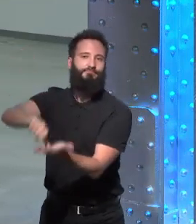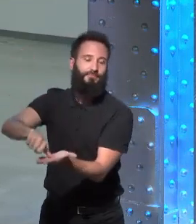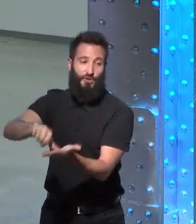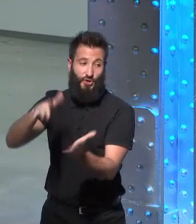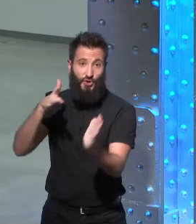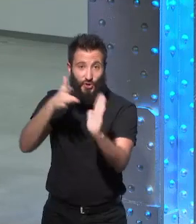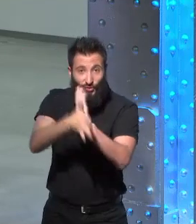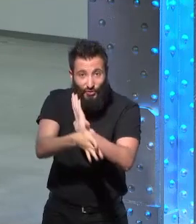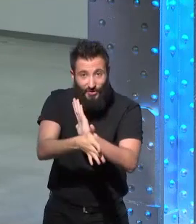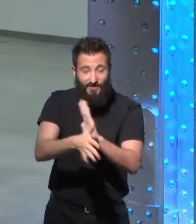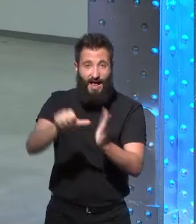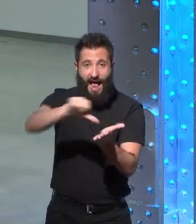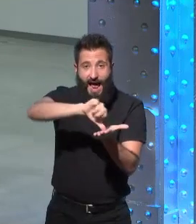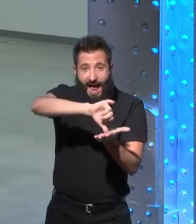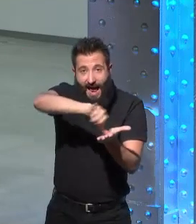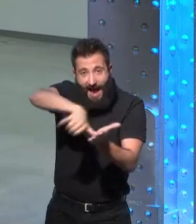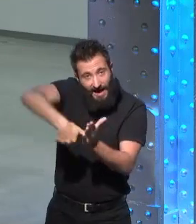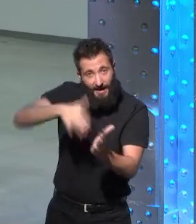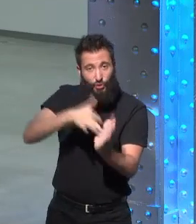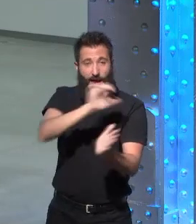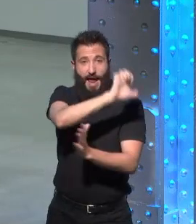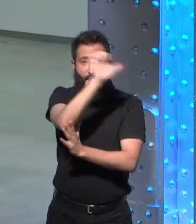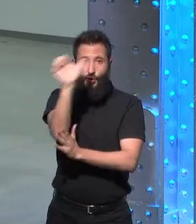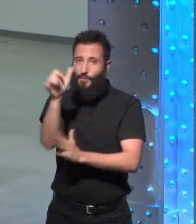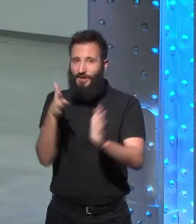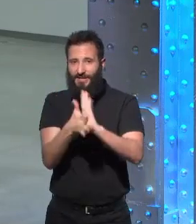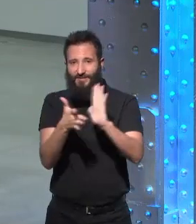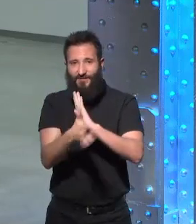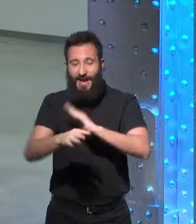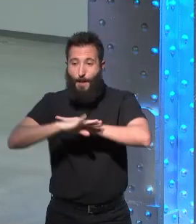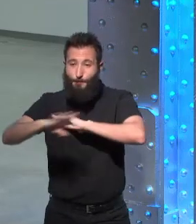eje, lamentablemente para los europeos, se está desplazando al Pacífico.